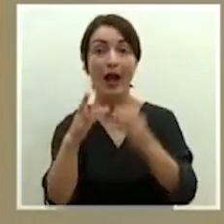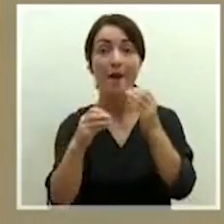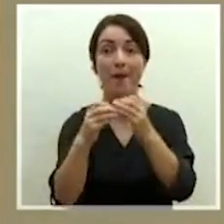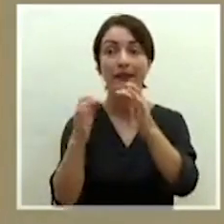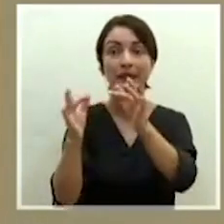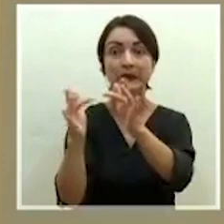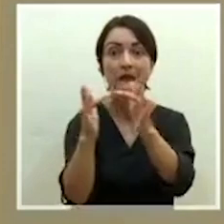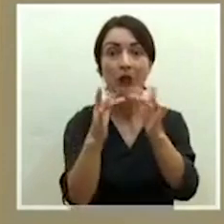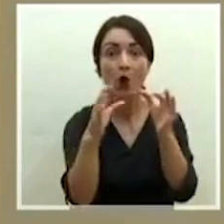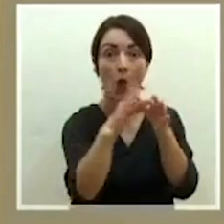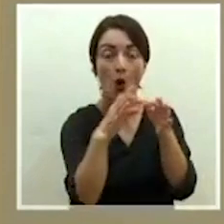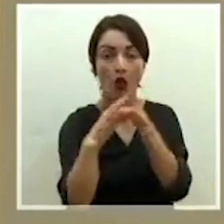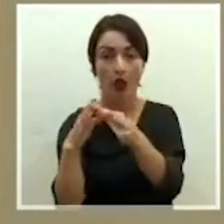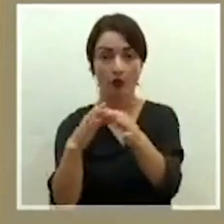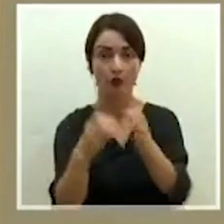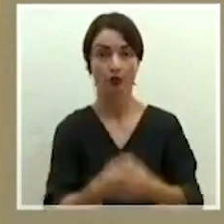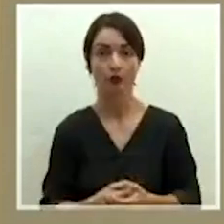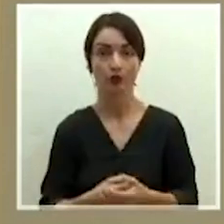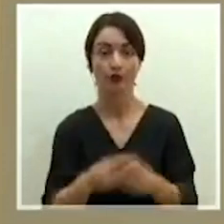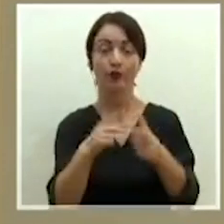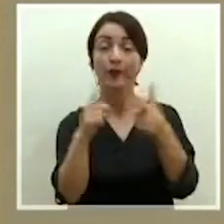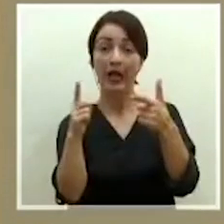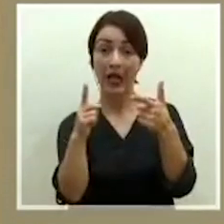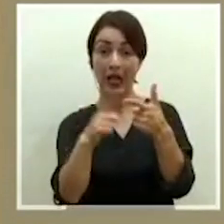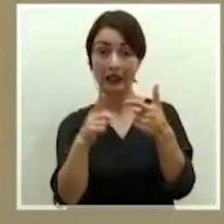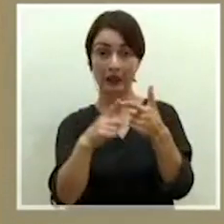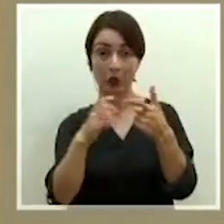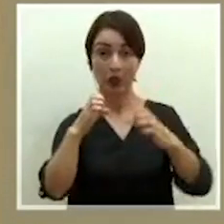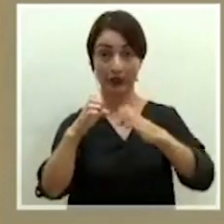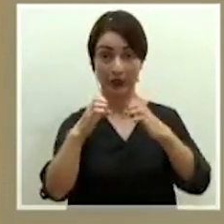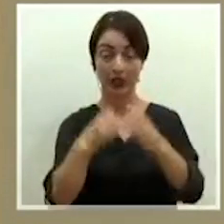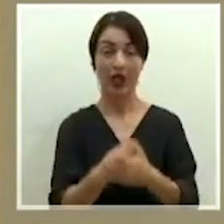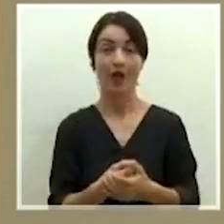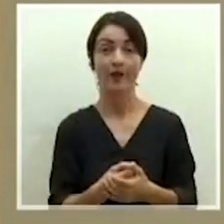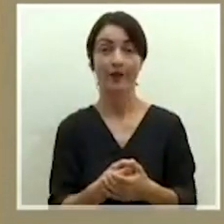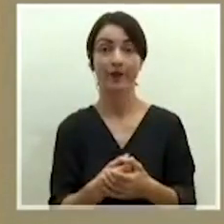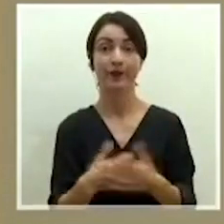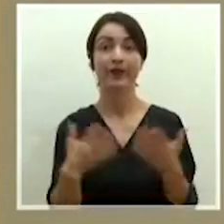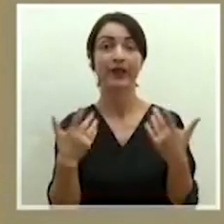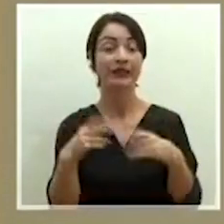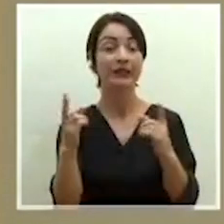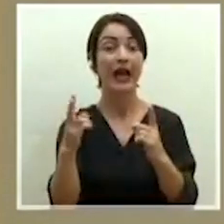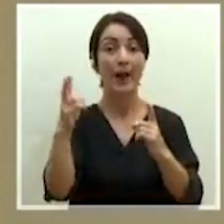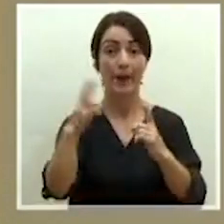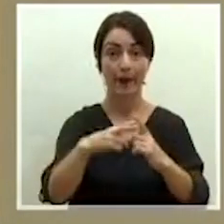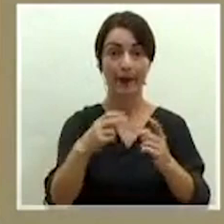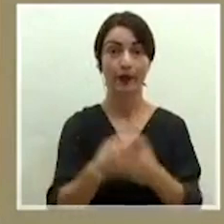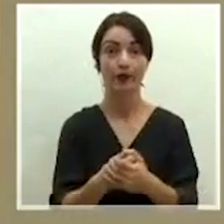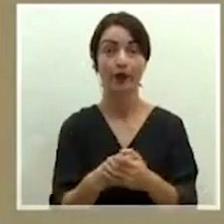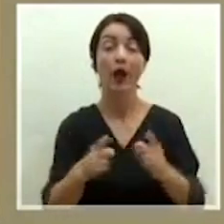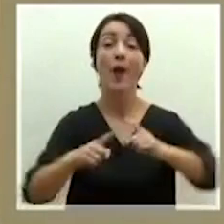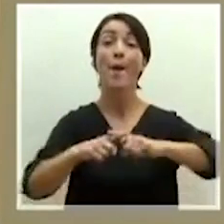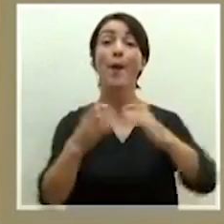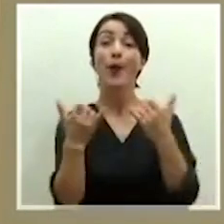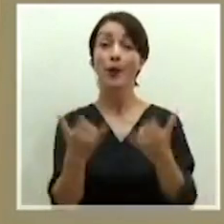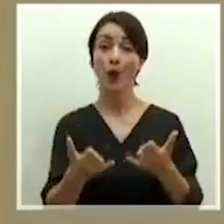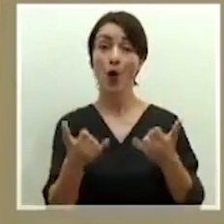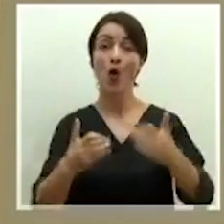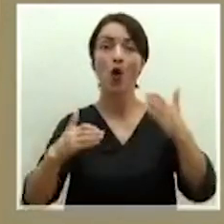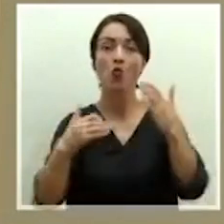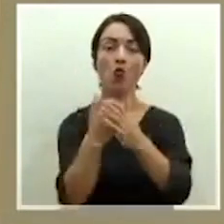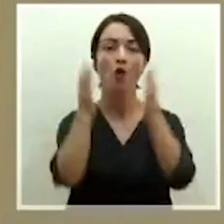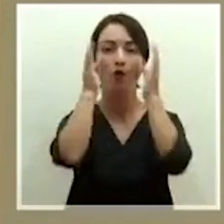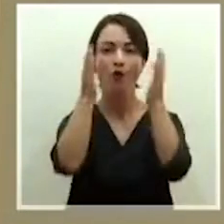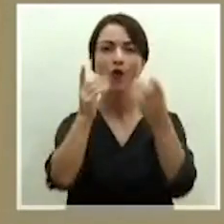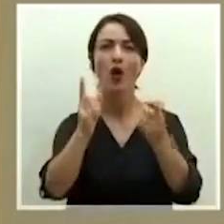estos clusters. La segunda estrategia también la hemos venido implementando, pero ahora con un nuevo enfoque, que